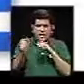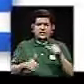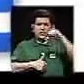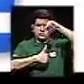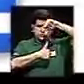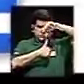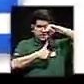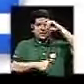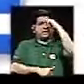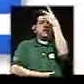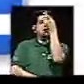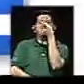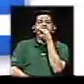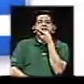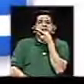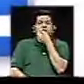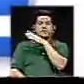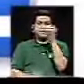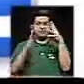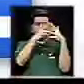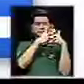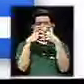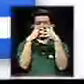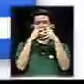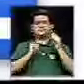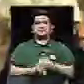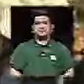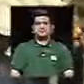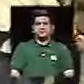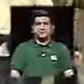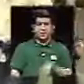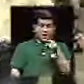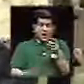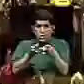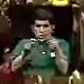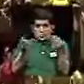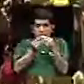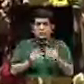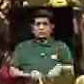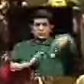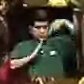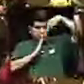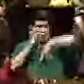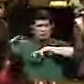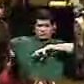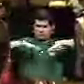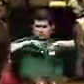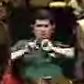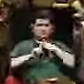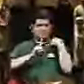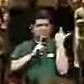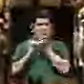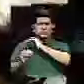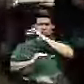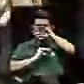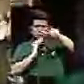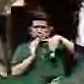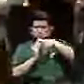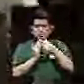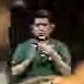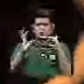Centroamérica República Dominicana y Estados Unidos que generó una profunda movilización social en torno a su